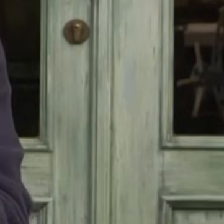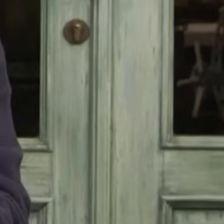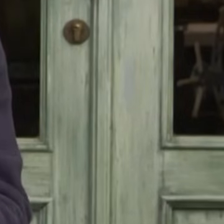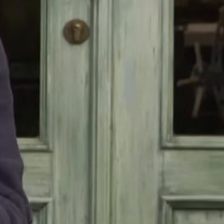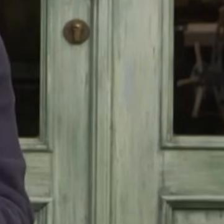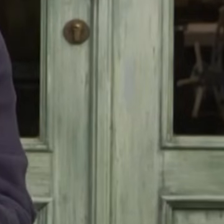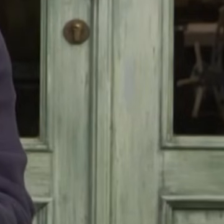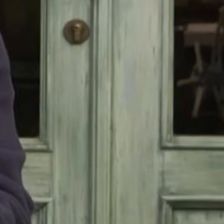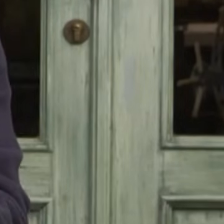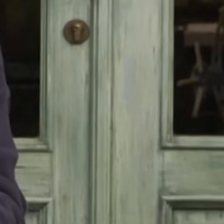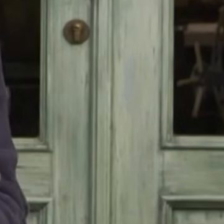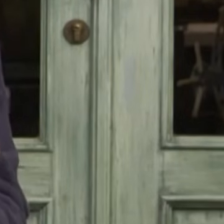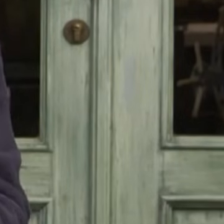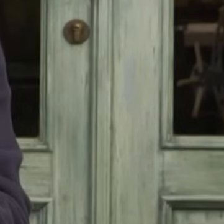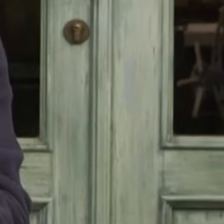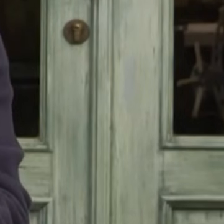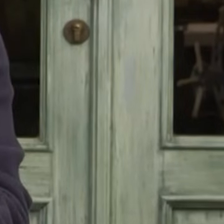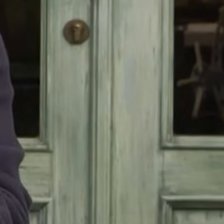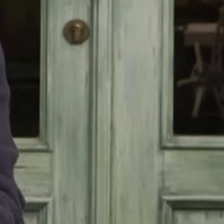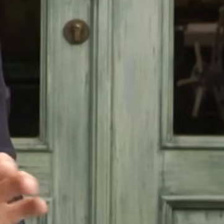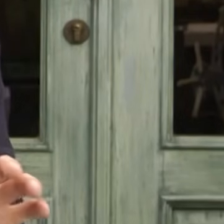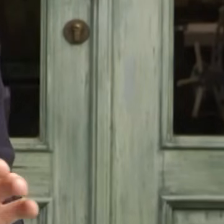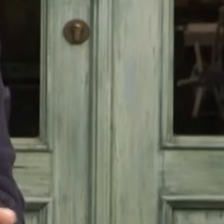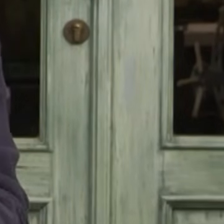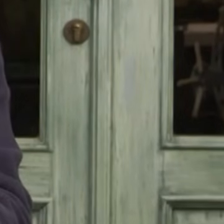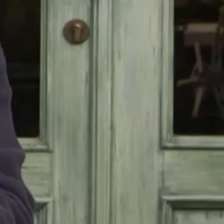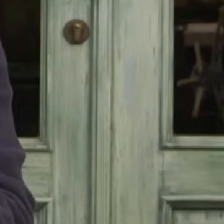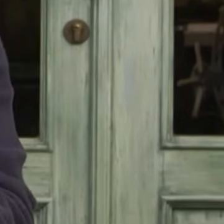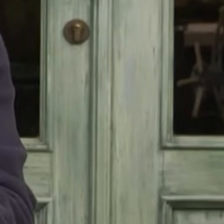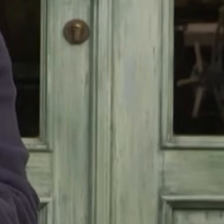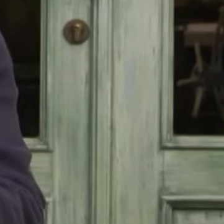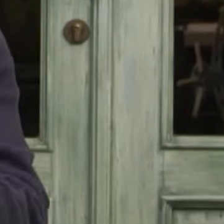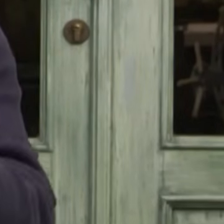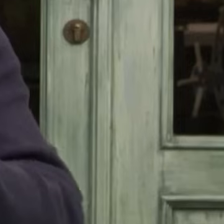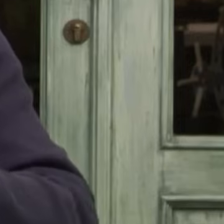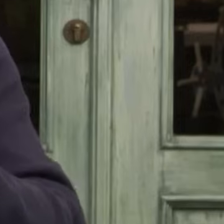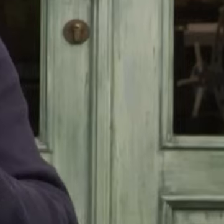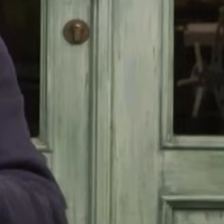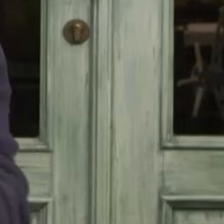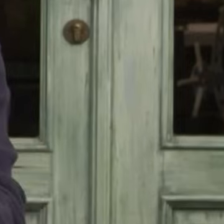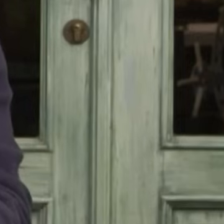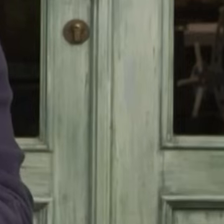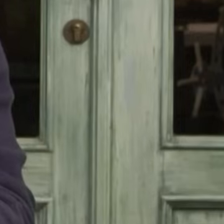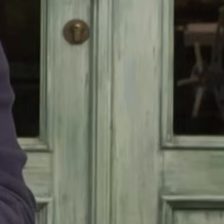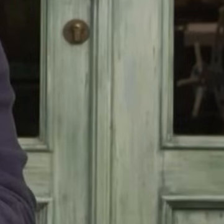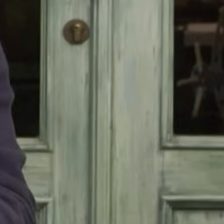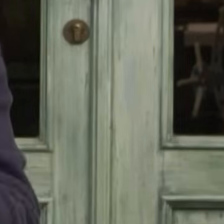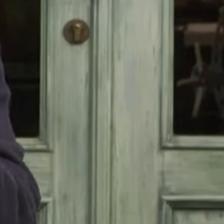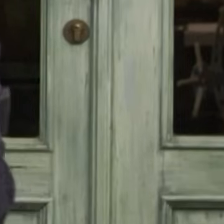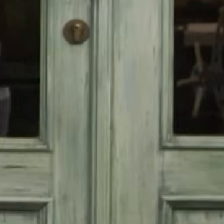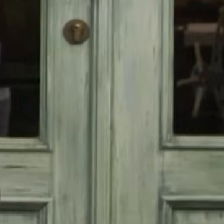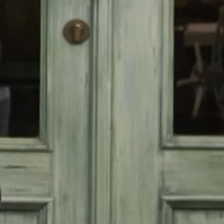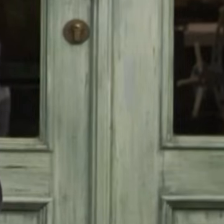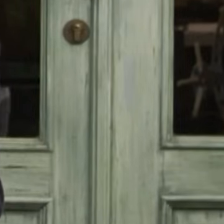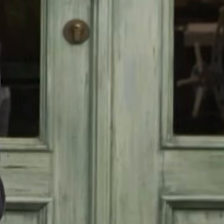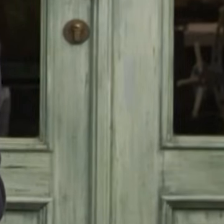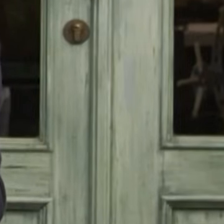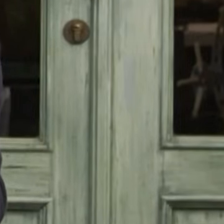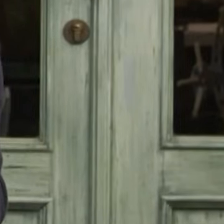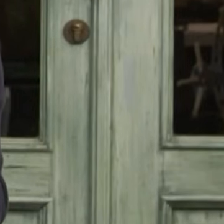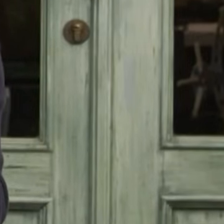ser Martin Luther King, como Gandhi, como el propio Papa Francisco, casi poniéndose Jesús Cristo,